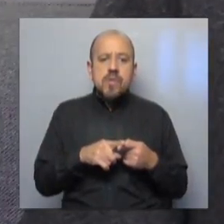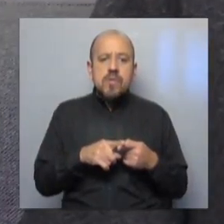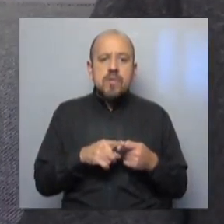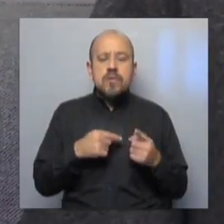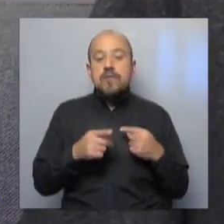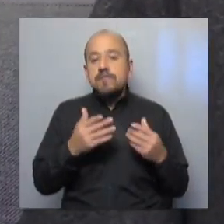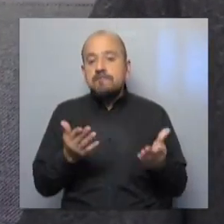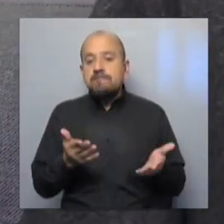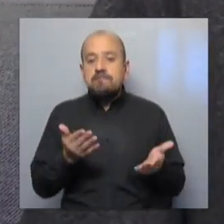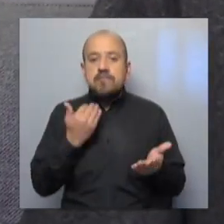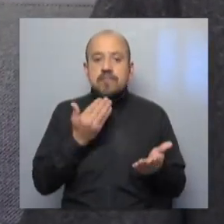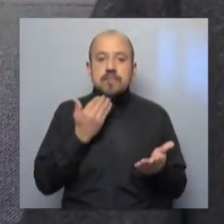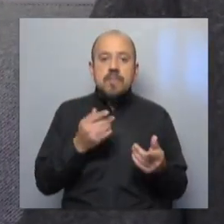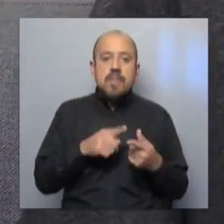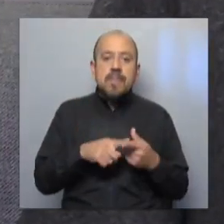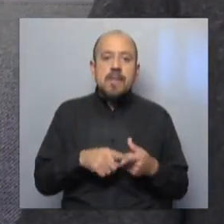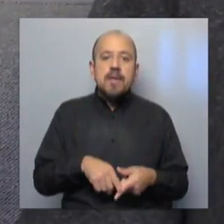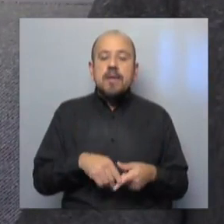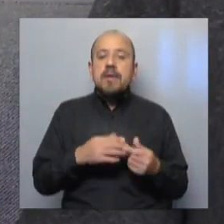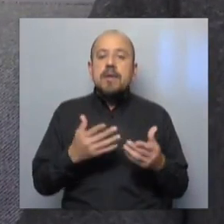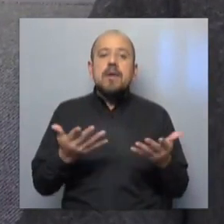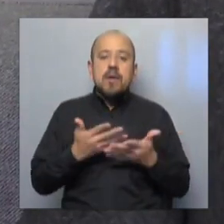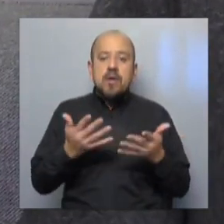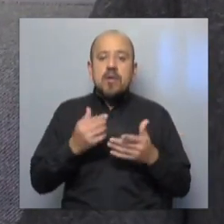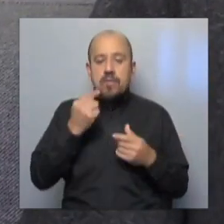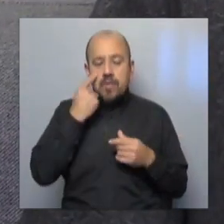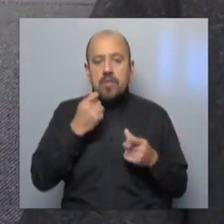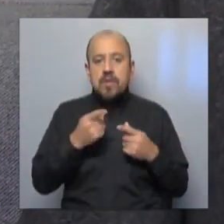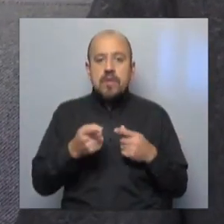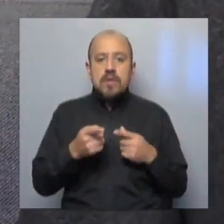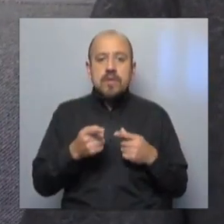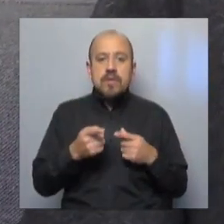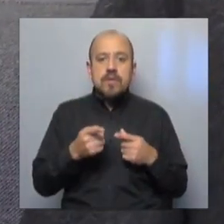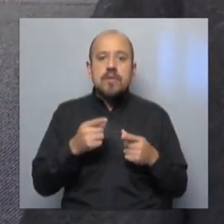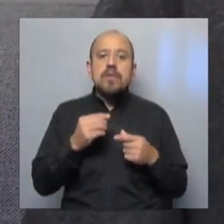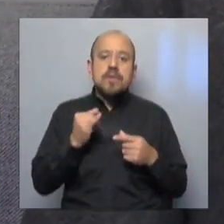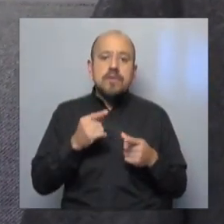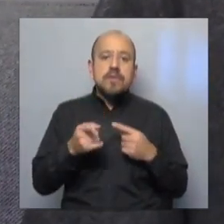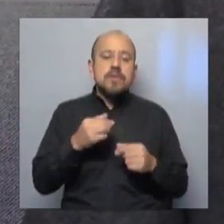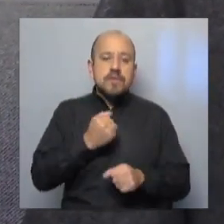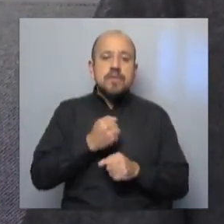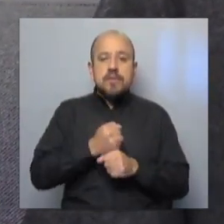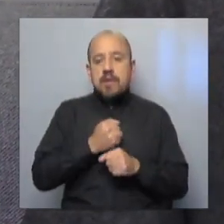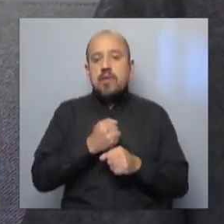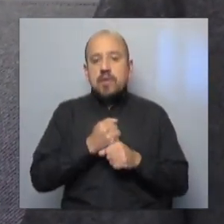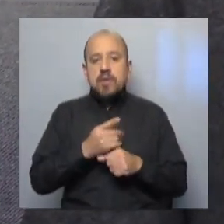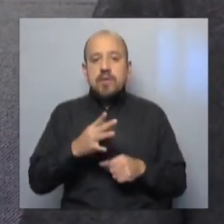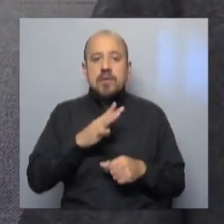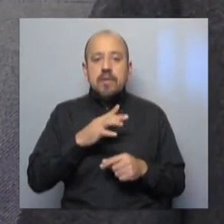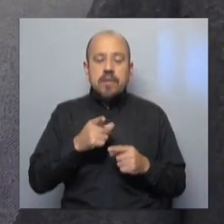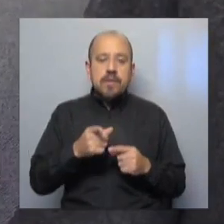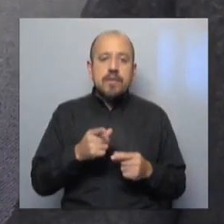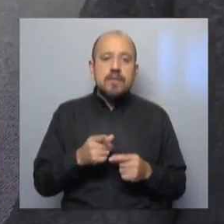desconocía el vendaje y a la distancia ahora me di cuenta que era parte del trabajo que se venía haciendo acá